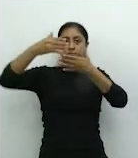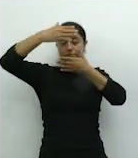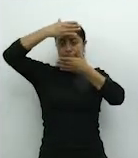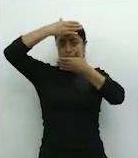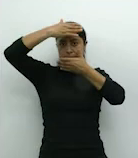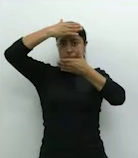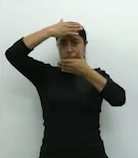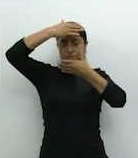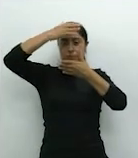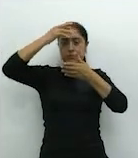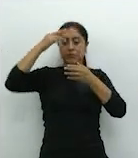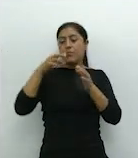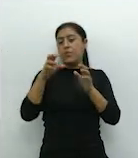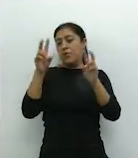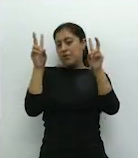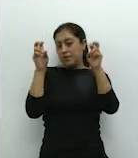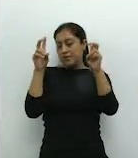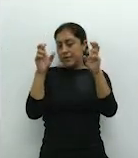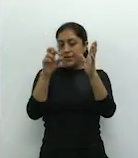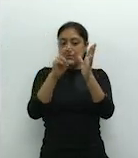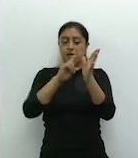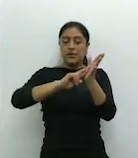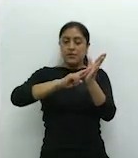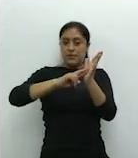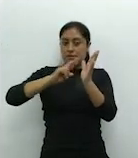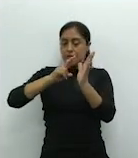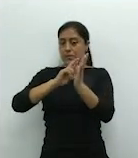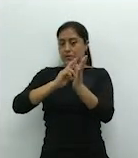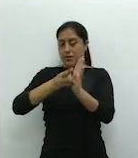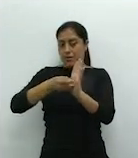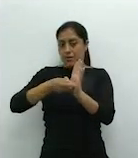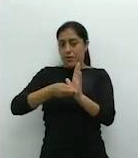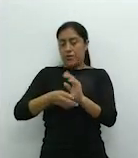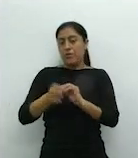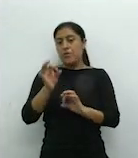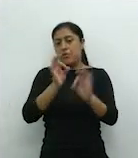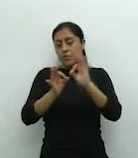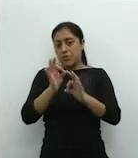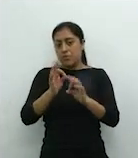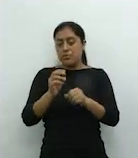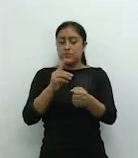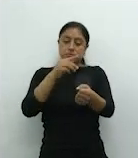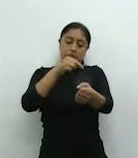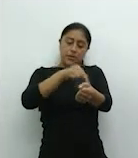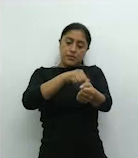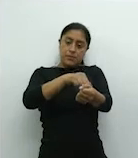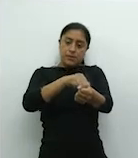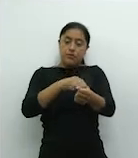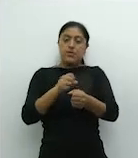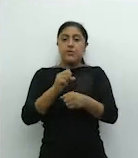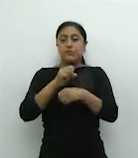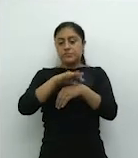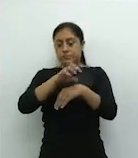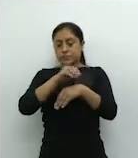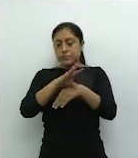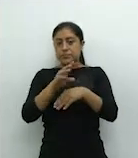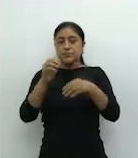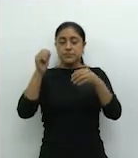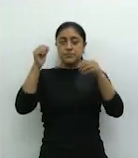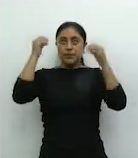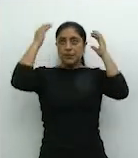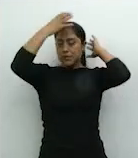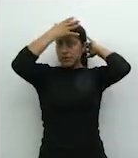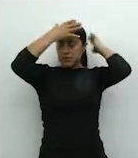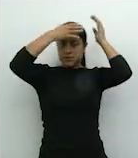si se trata por circunstancias religiosas, culturales o médicas. Asimismo, cuando el usuario utilice anteojos,